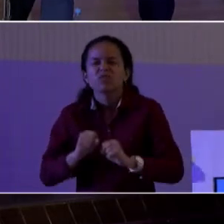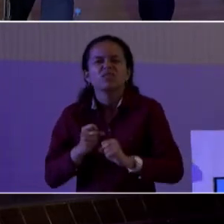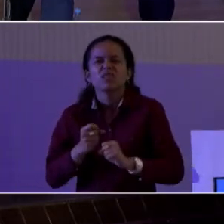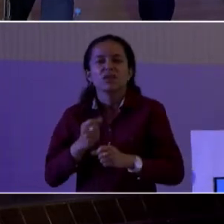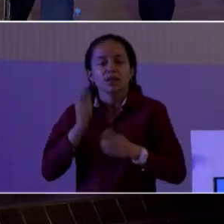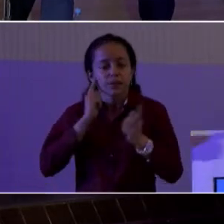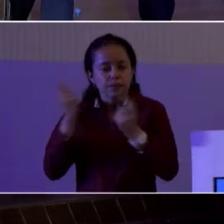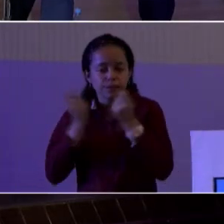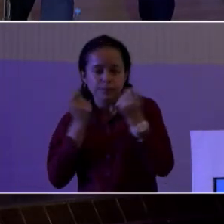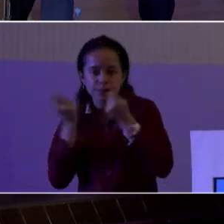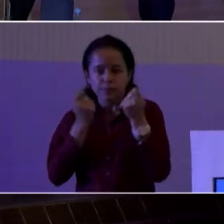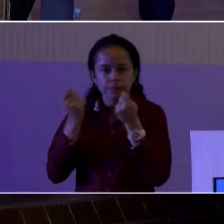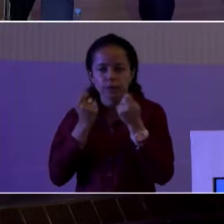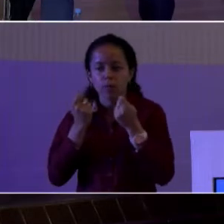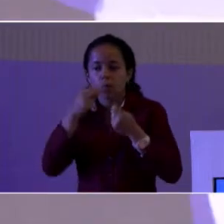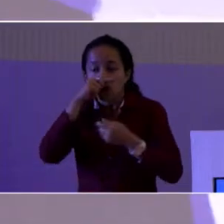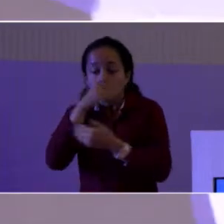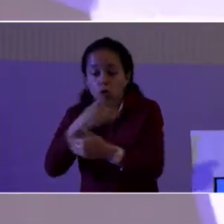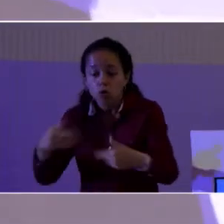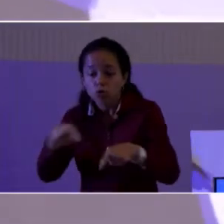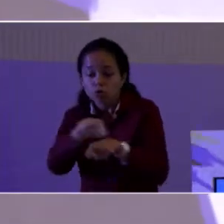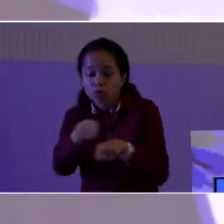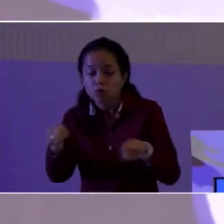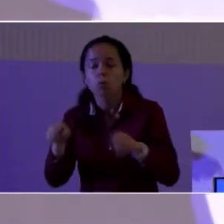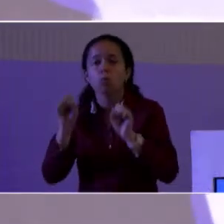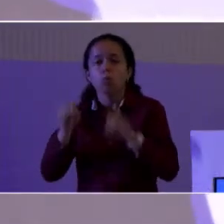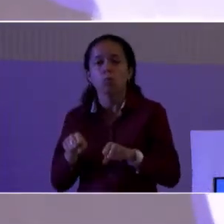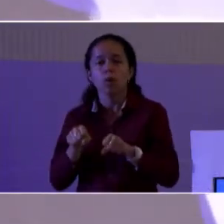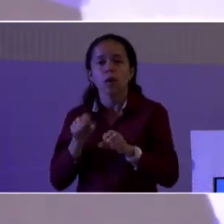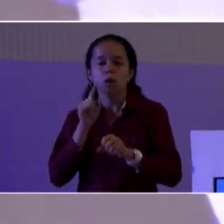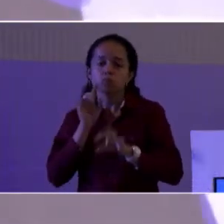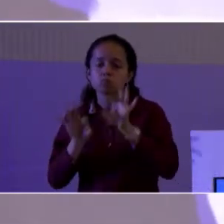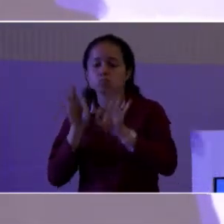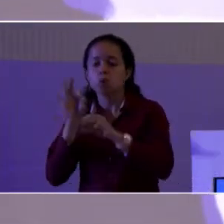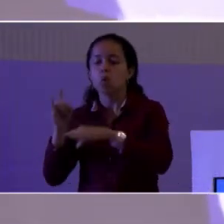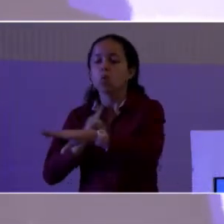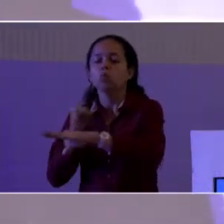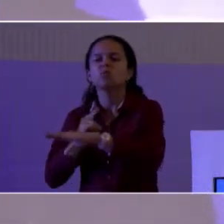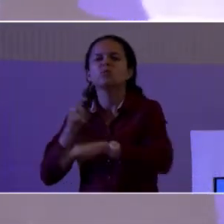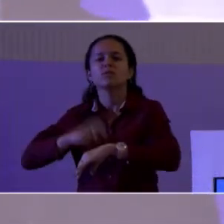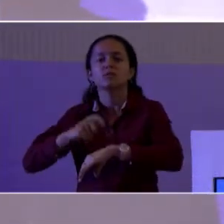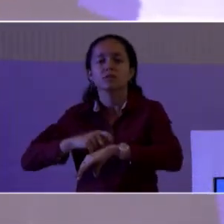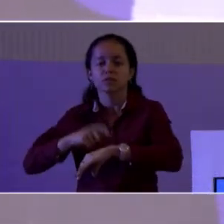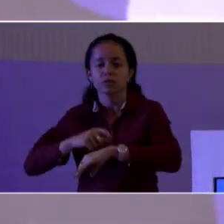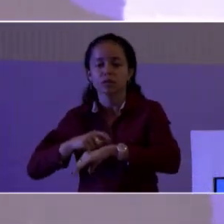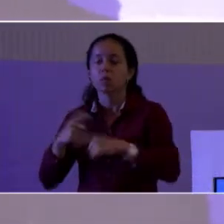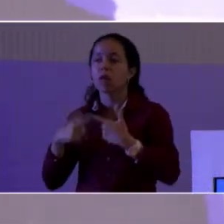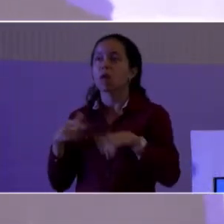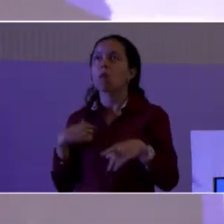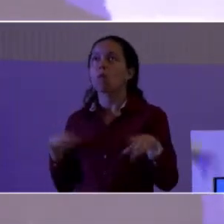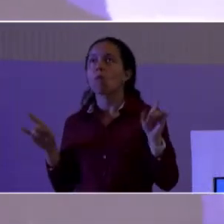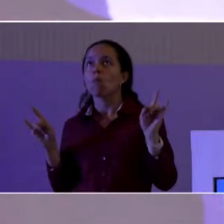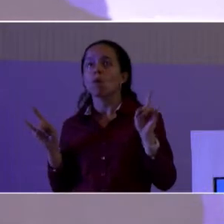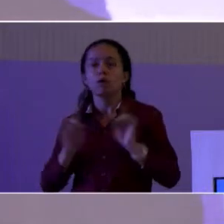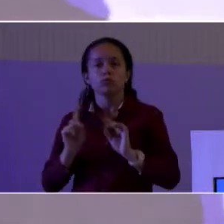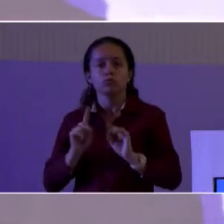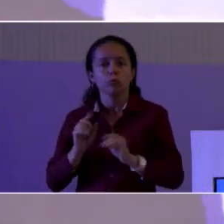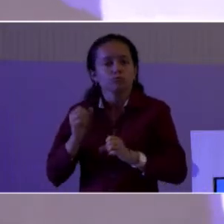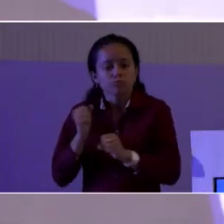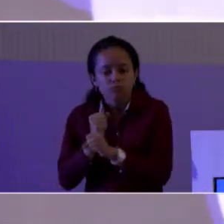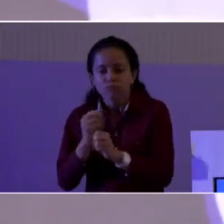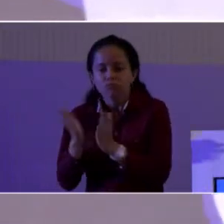estrategias para que los niños puedan tener alternativas en el uso de tiempo libre, alternativas en el tema